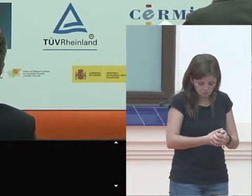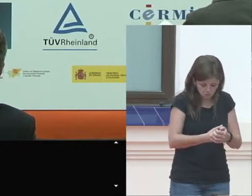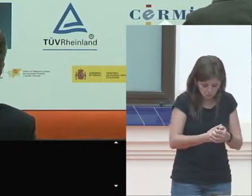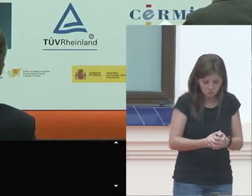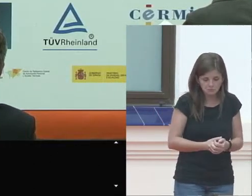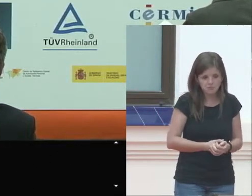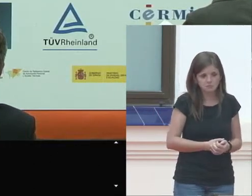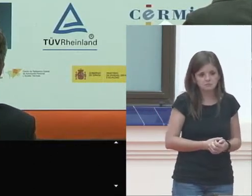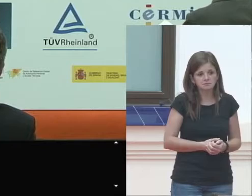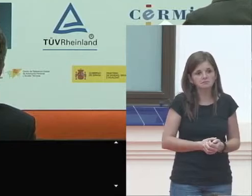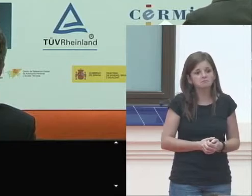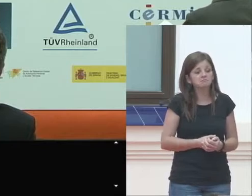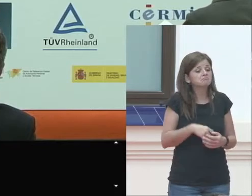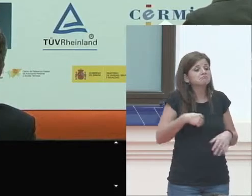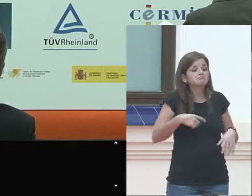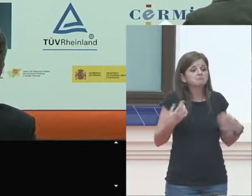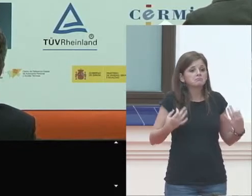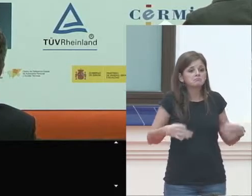Bueno, simplemente